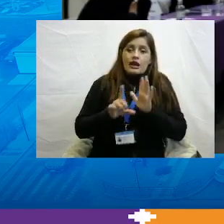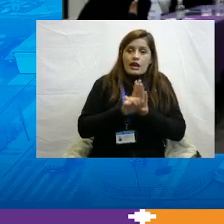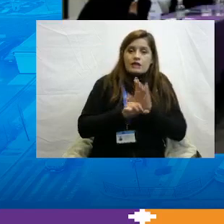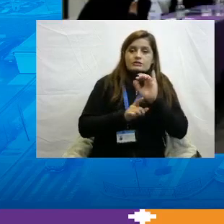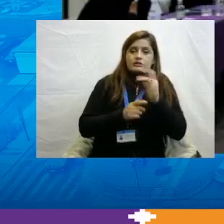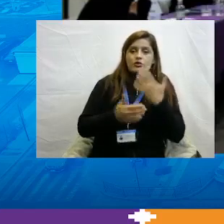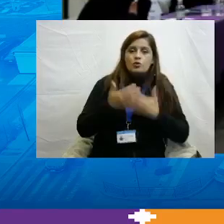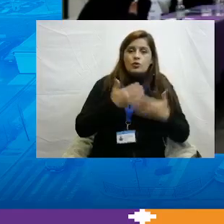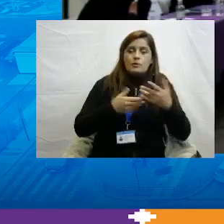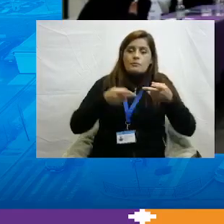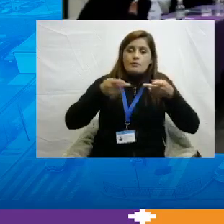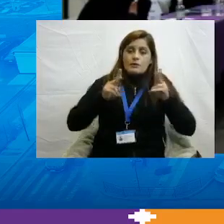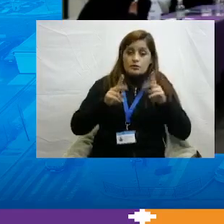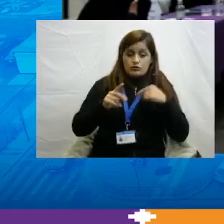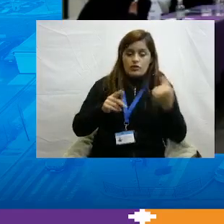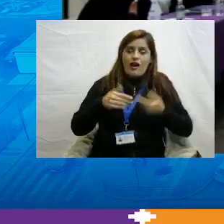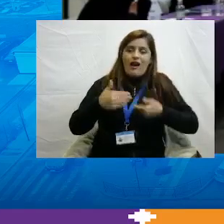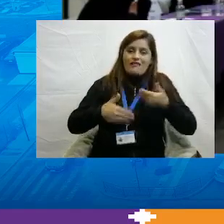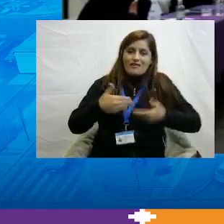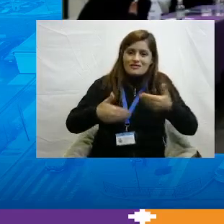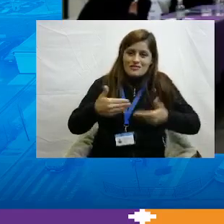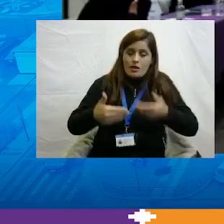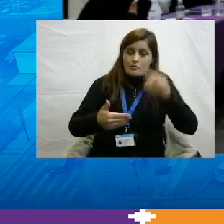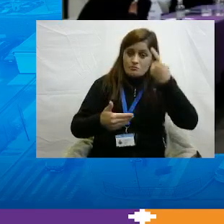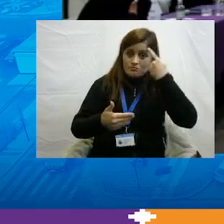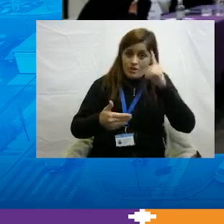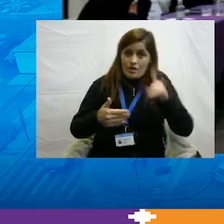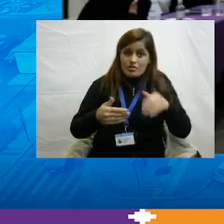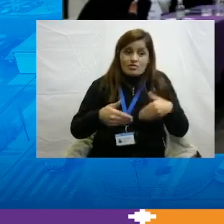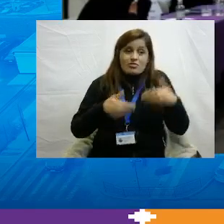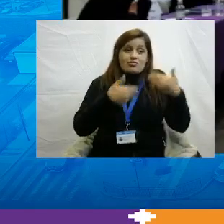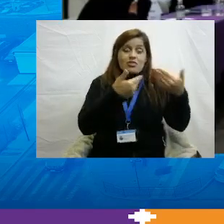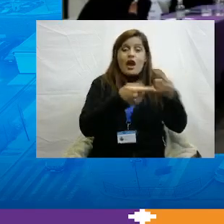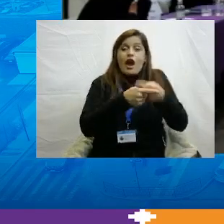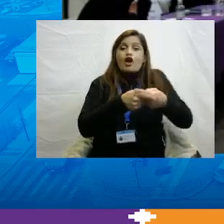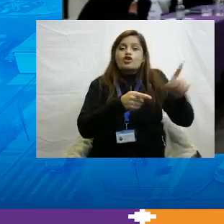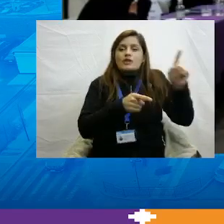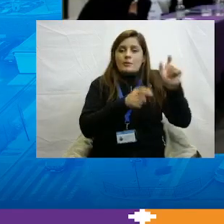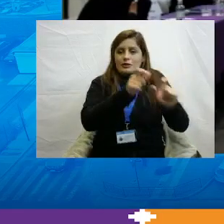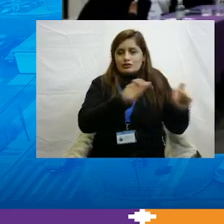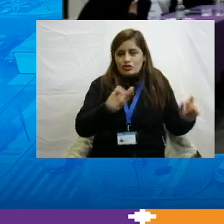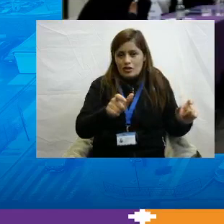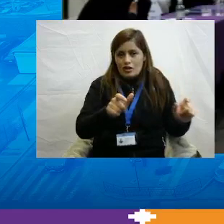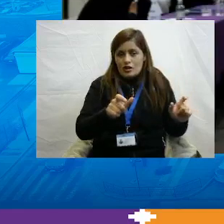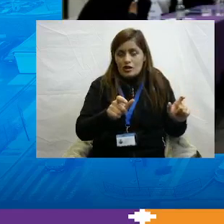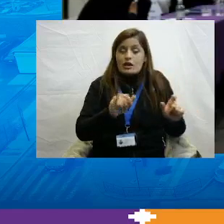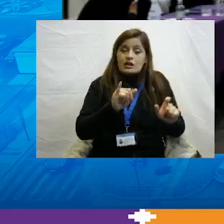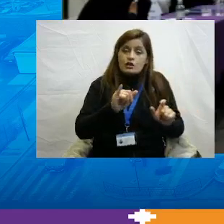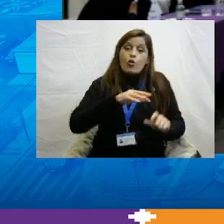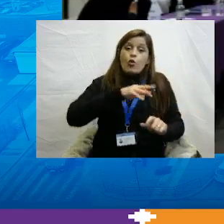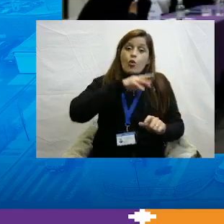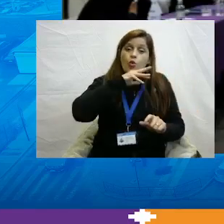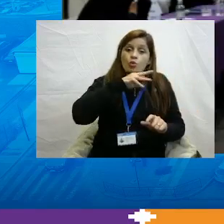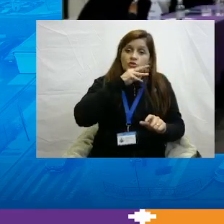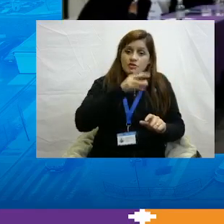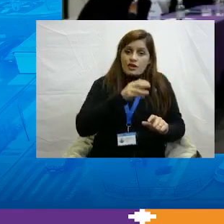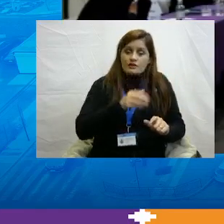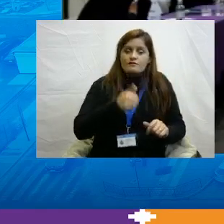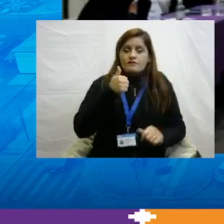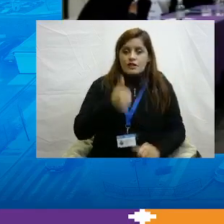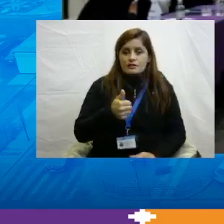y nos permite avanzar en esta solución para poder entregar esta sede a otras personas y así utilizar los recursos de manera